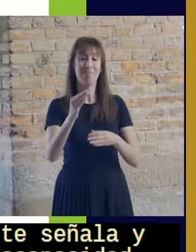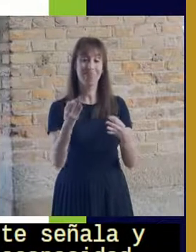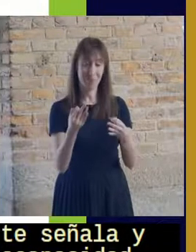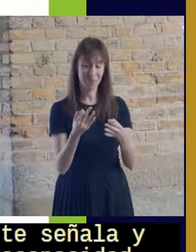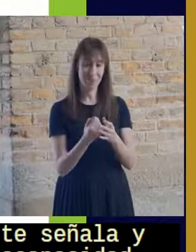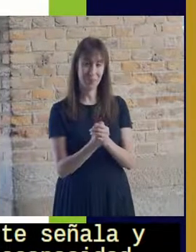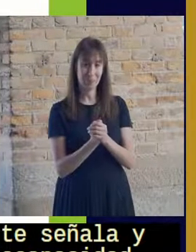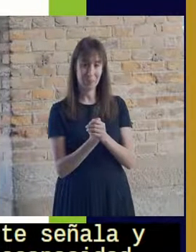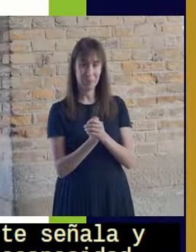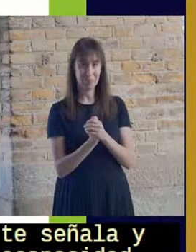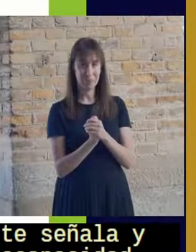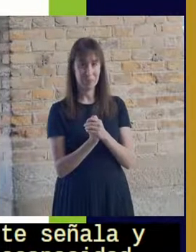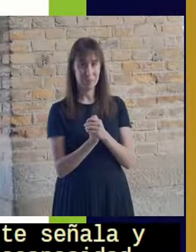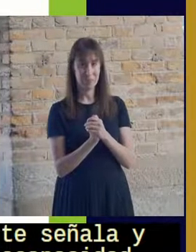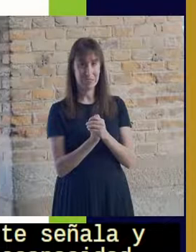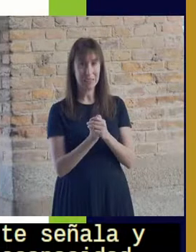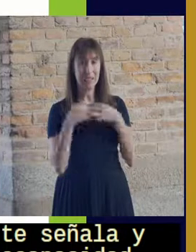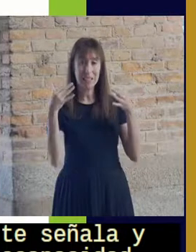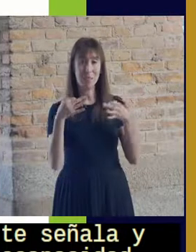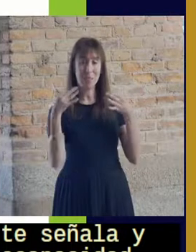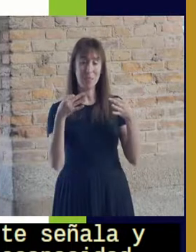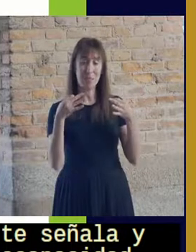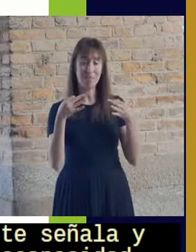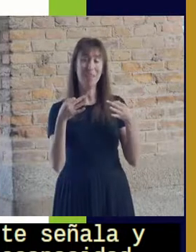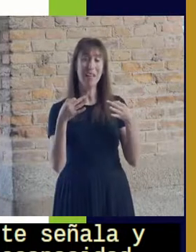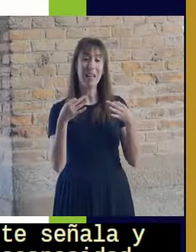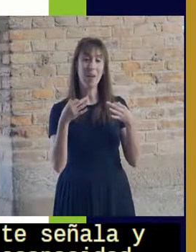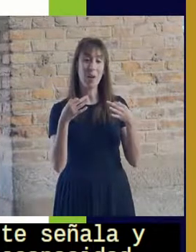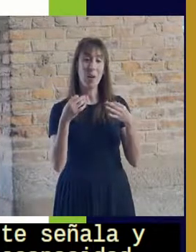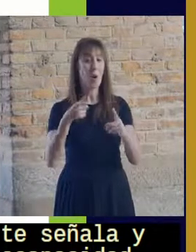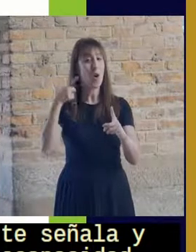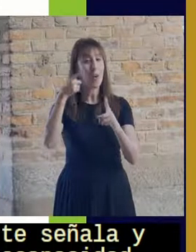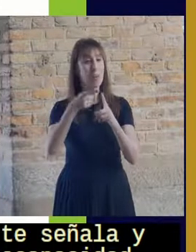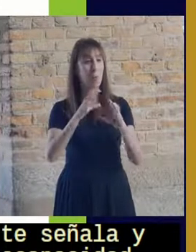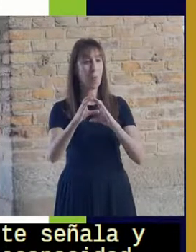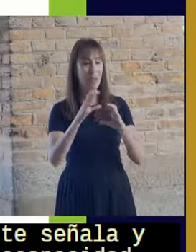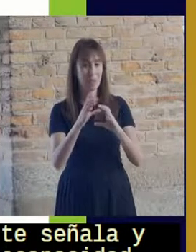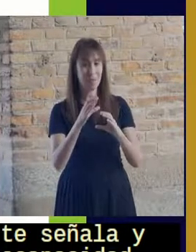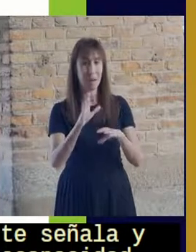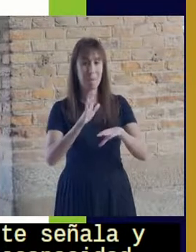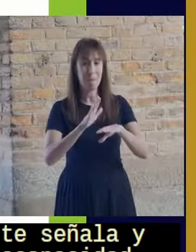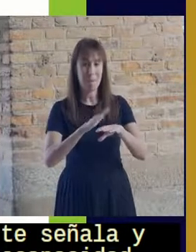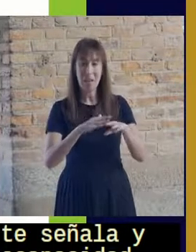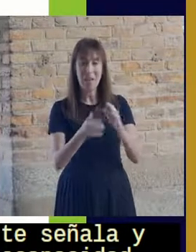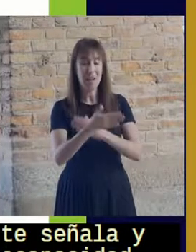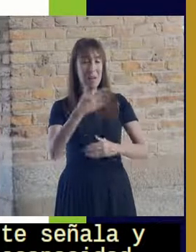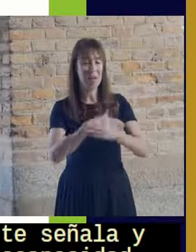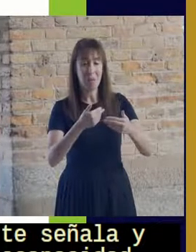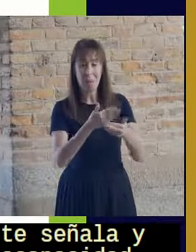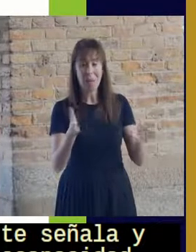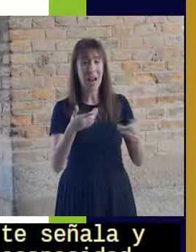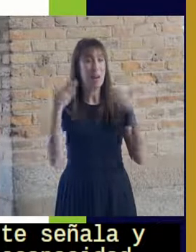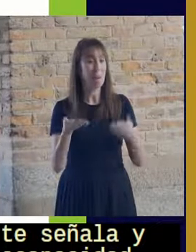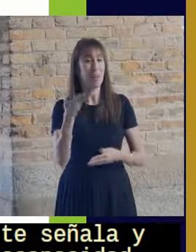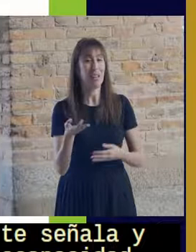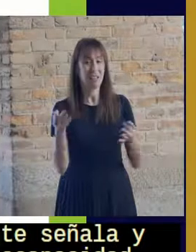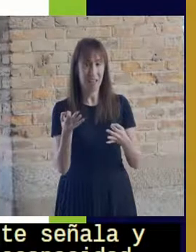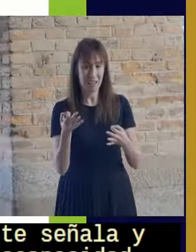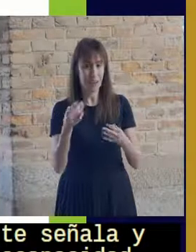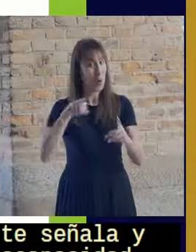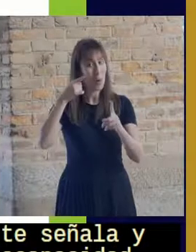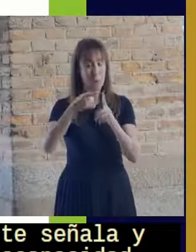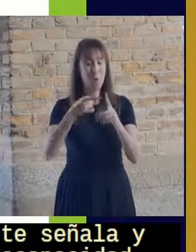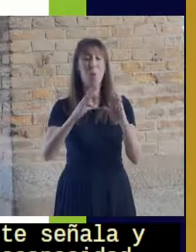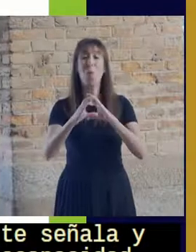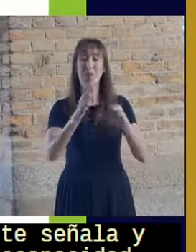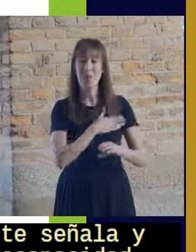que tener siempre intención comunicativa ya sea para todo tipo de discapacidad Lo importante es querer comunicarte no es que yo me encuentro